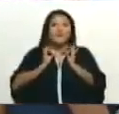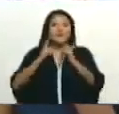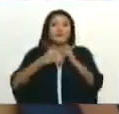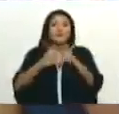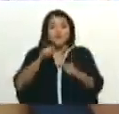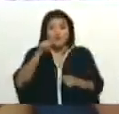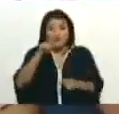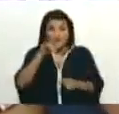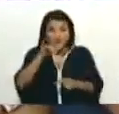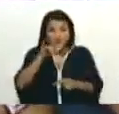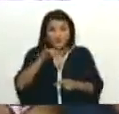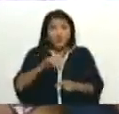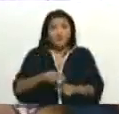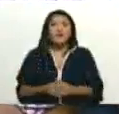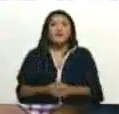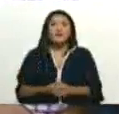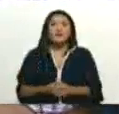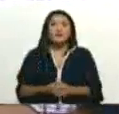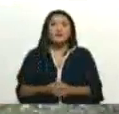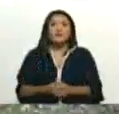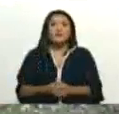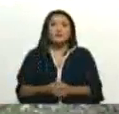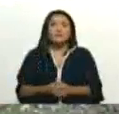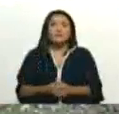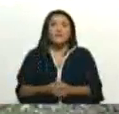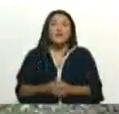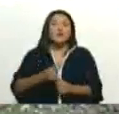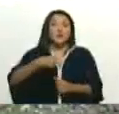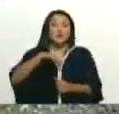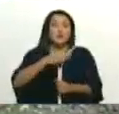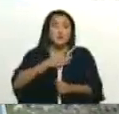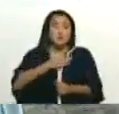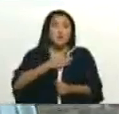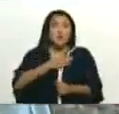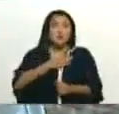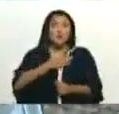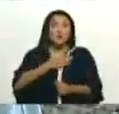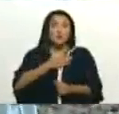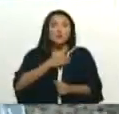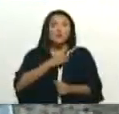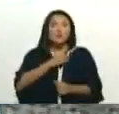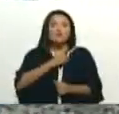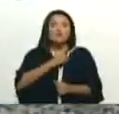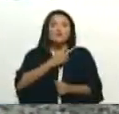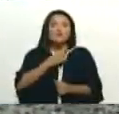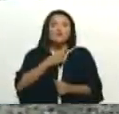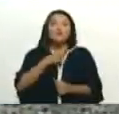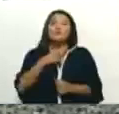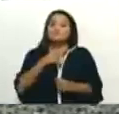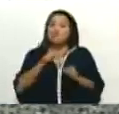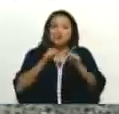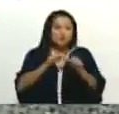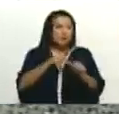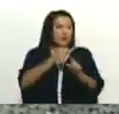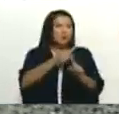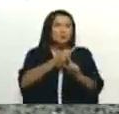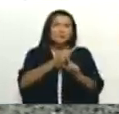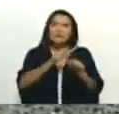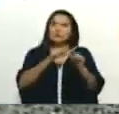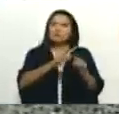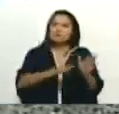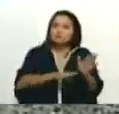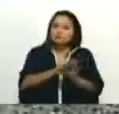aquí todo el mundo sabe de lo que estamos hablando, nosotros tenemos que echar mano y echar pa'lante, como decía Aristóbulo. Tenemos que ser